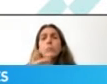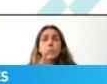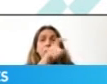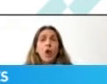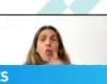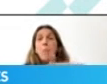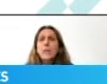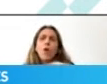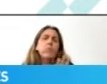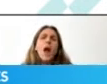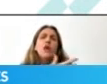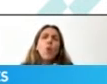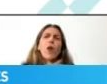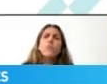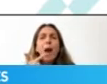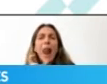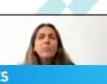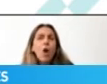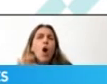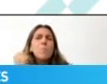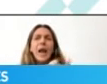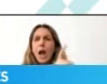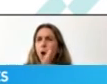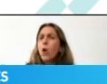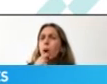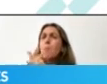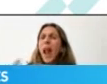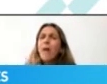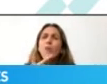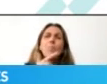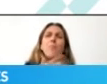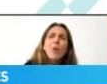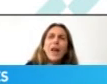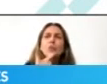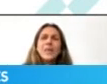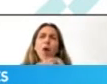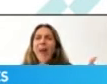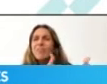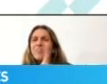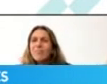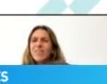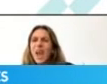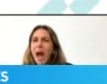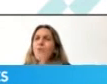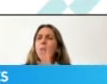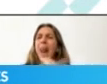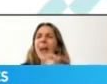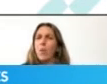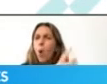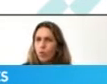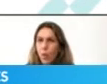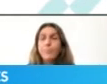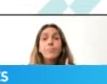Que a veces los medios, por desconocimiento o ignorancia, ponen una terminología que no es la adecuada. Y nosotros lo que tenemos